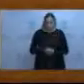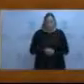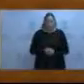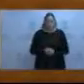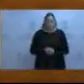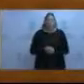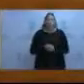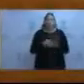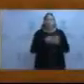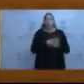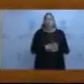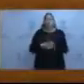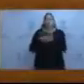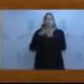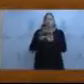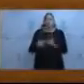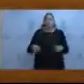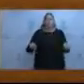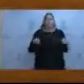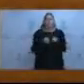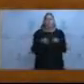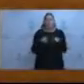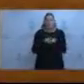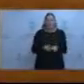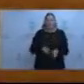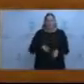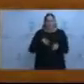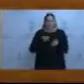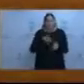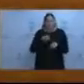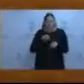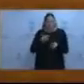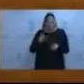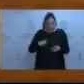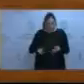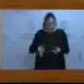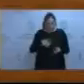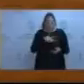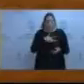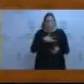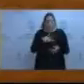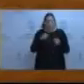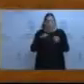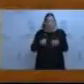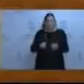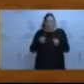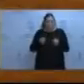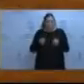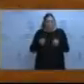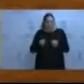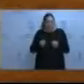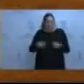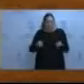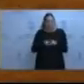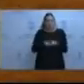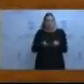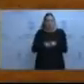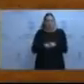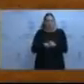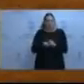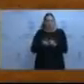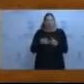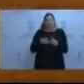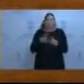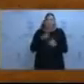Con respecto a lo que decía de la denominación DESA o DEA, desfibrilador semiautomático o desfibrilador externo